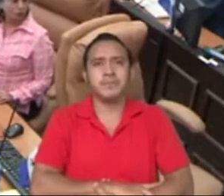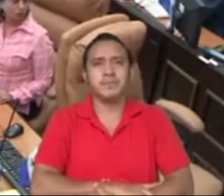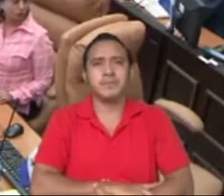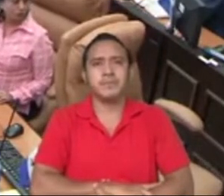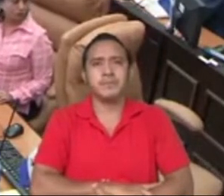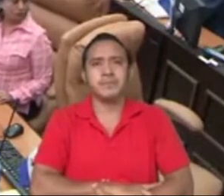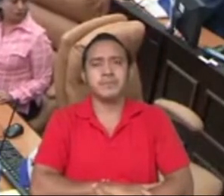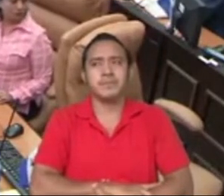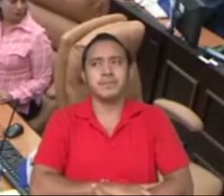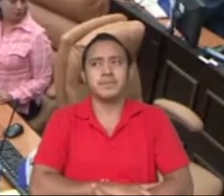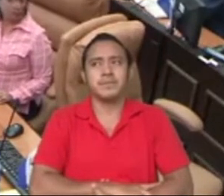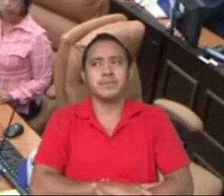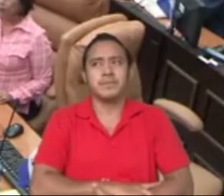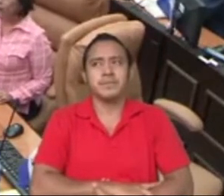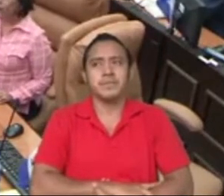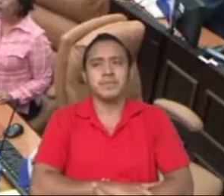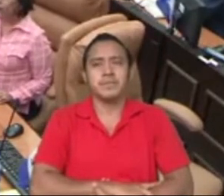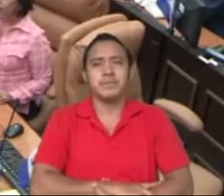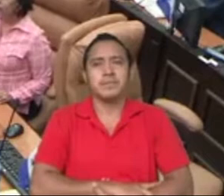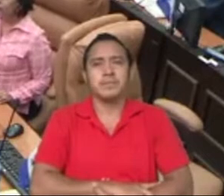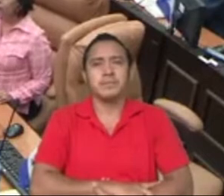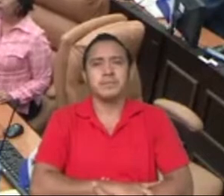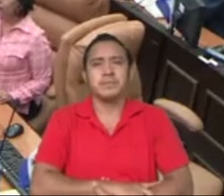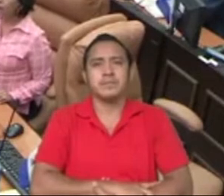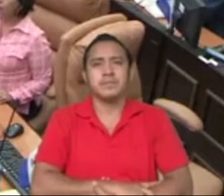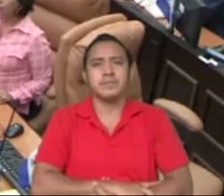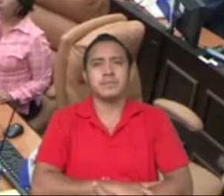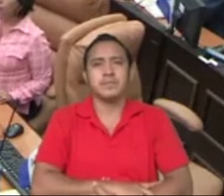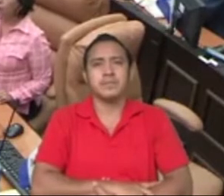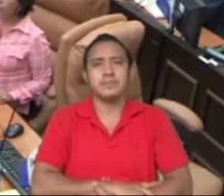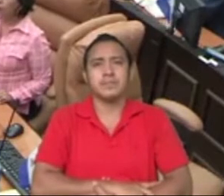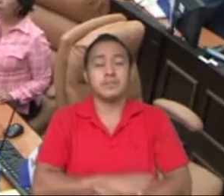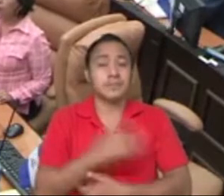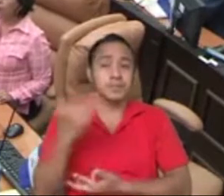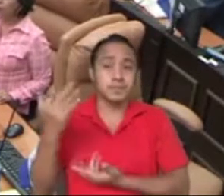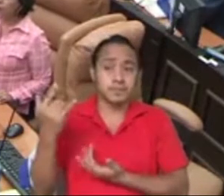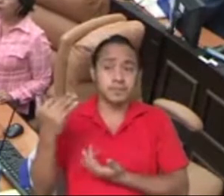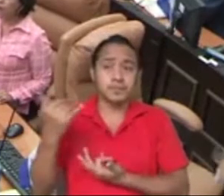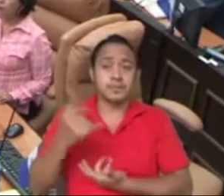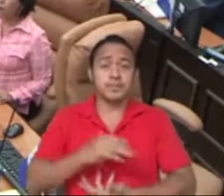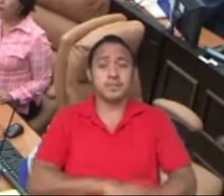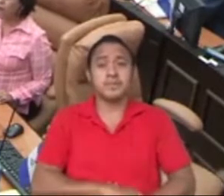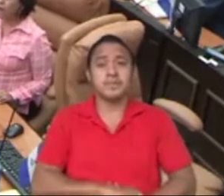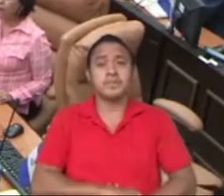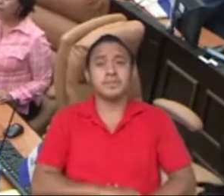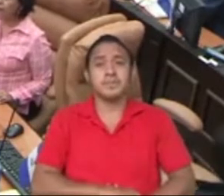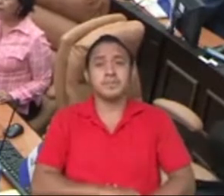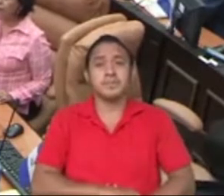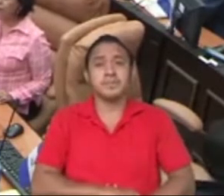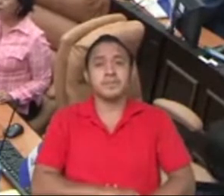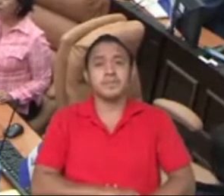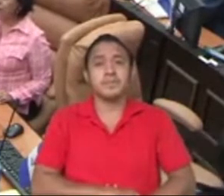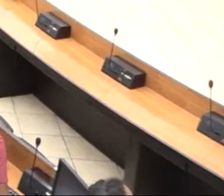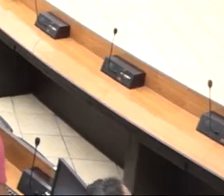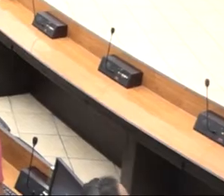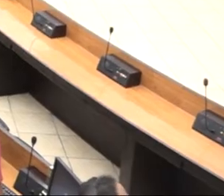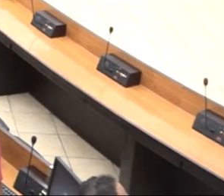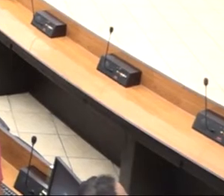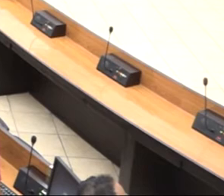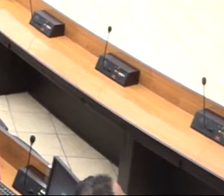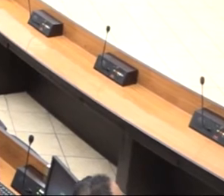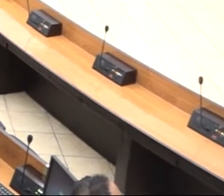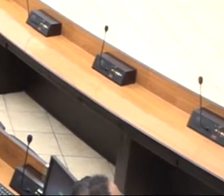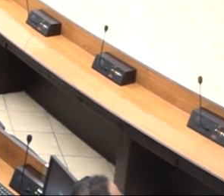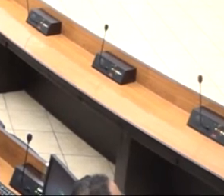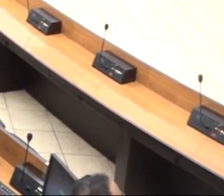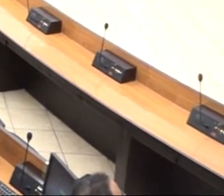Instituto Nicaragüense de Estudios Territoriales, y la Ley 428, Ley Orgánica del Instituto de la Vivienda Urbana